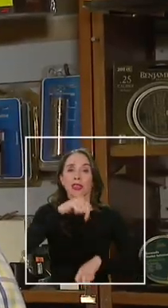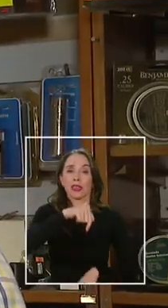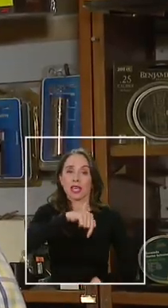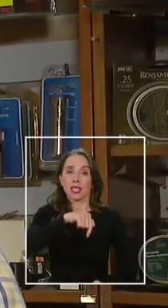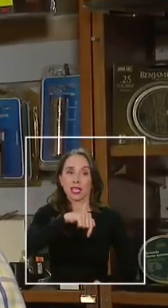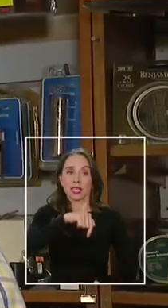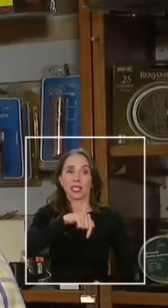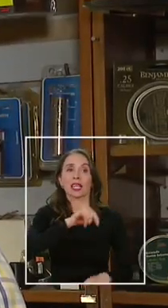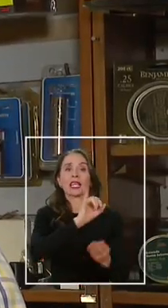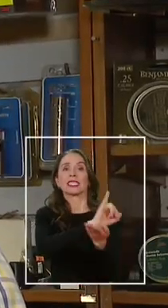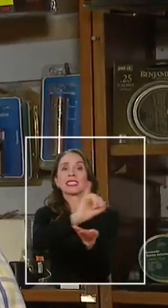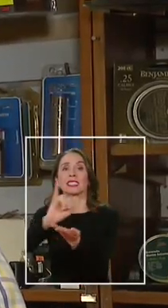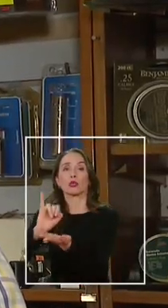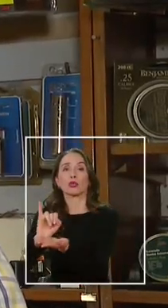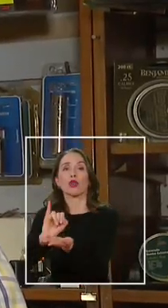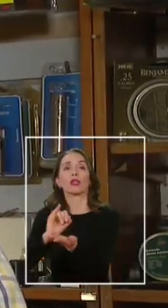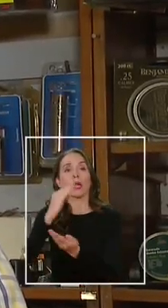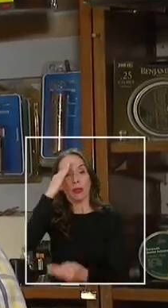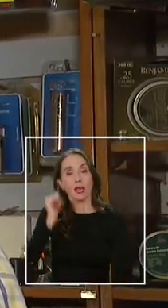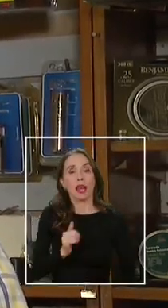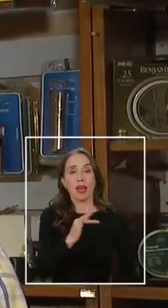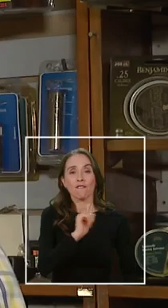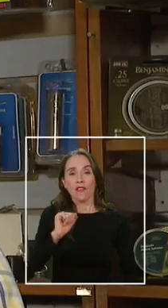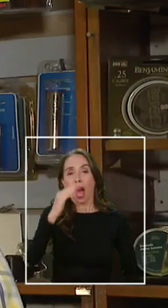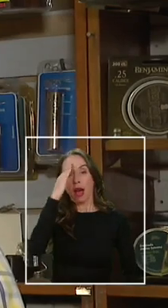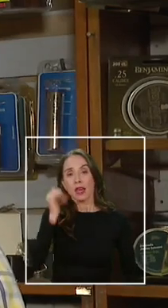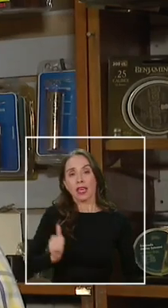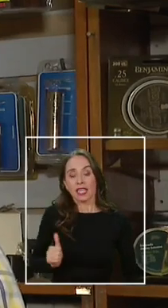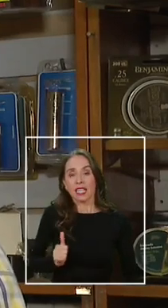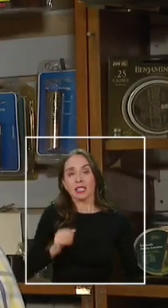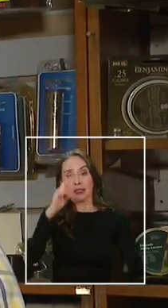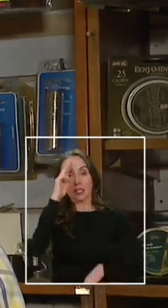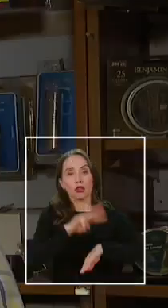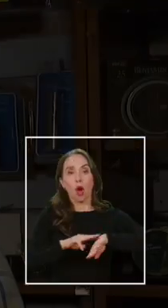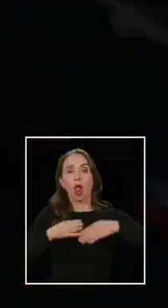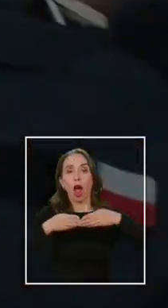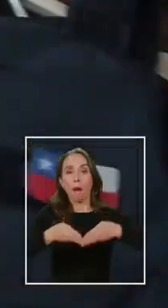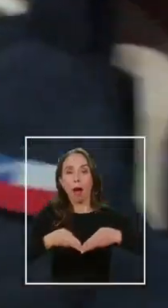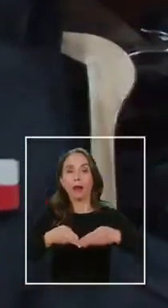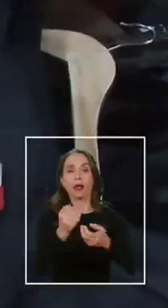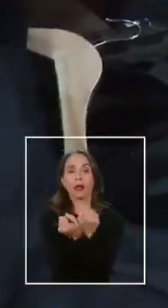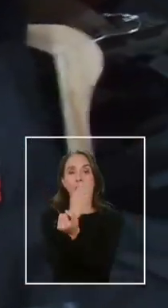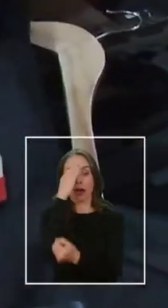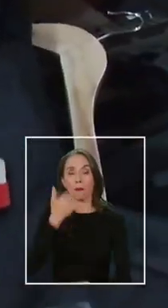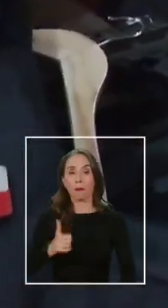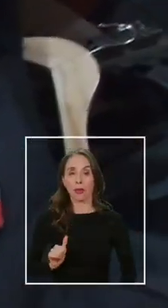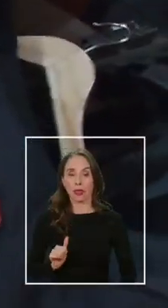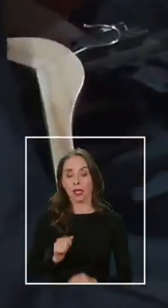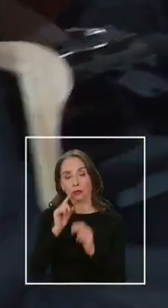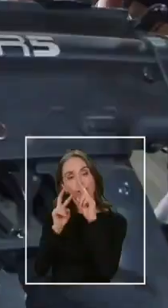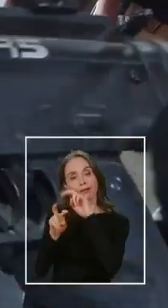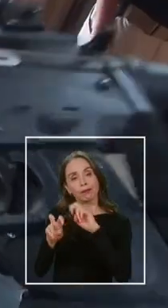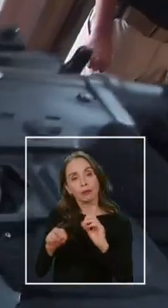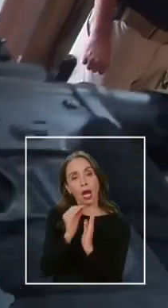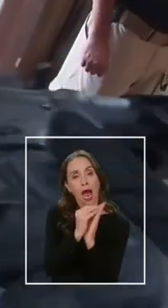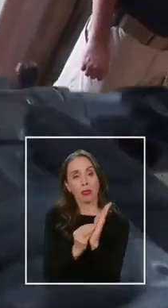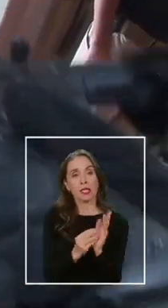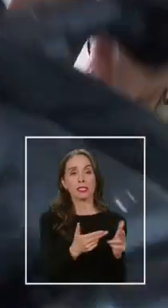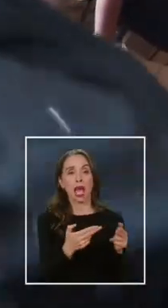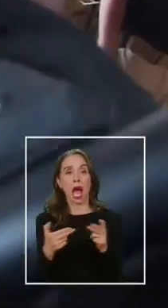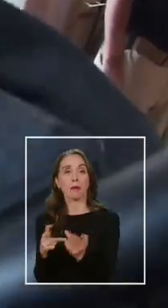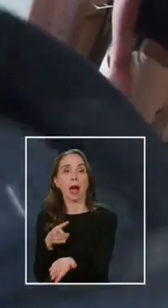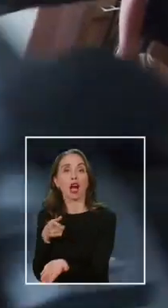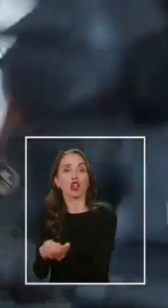a instituciones armadas, ejército, marina, carabineros, PDI. De acuerdo a los antecedentes, las armas